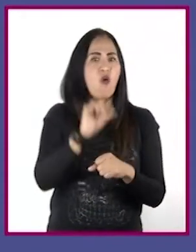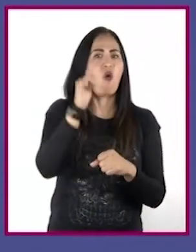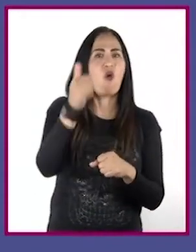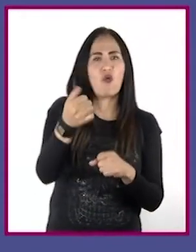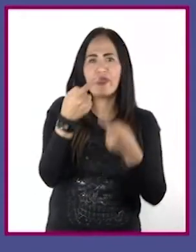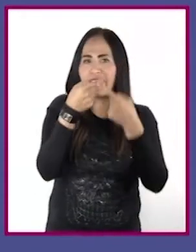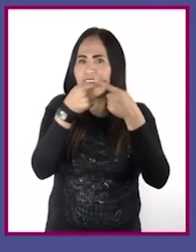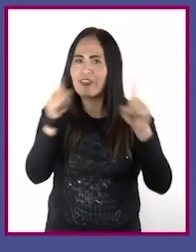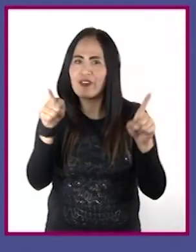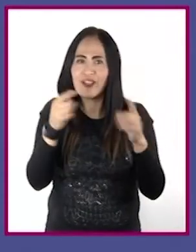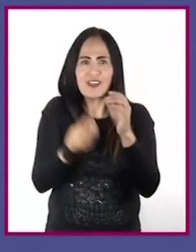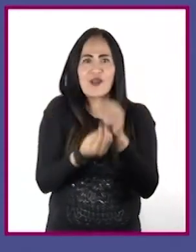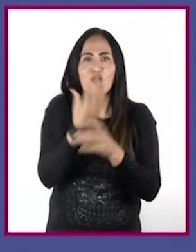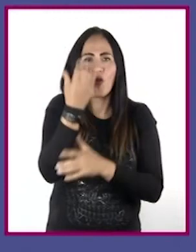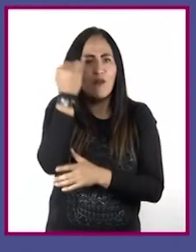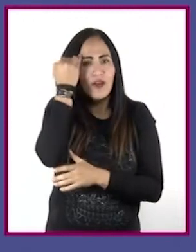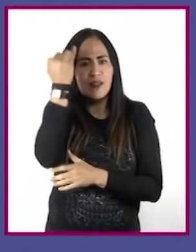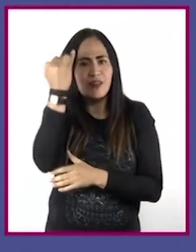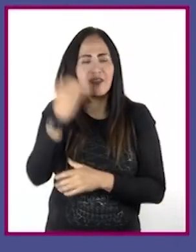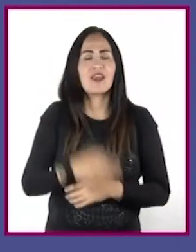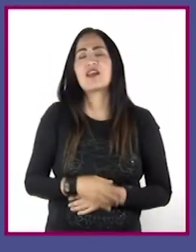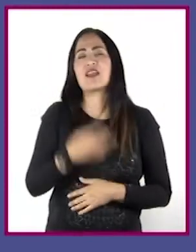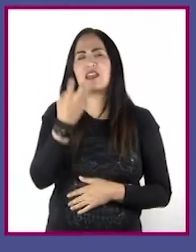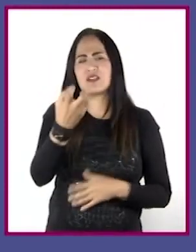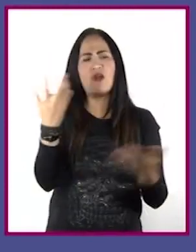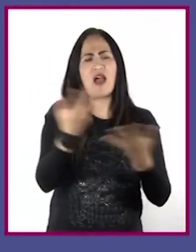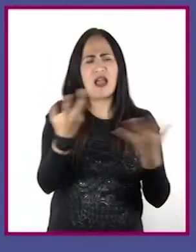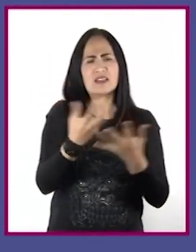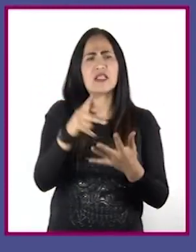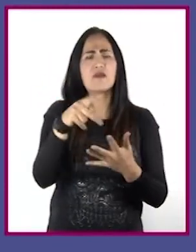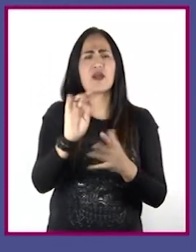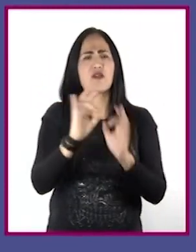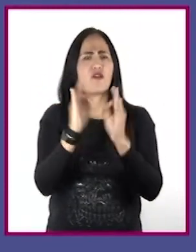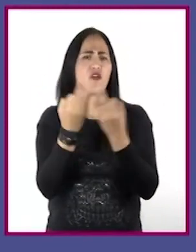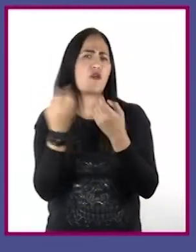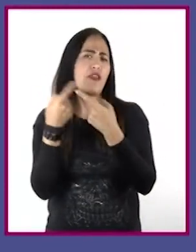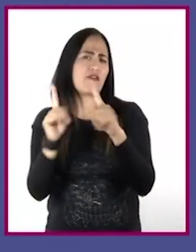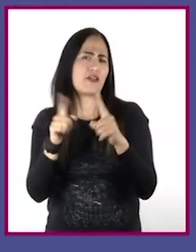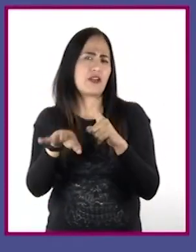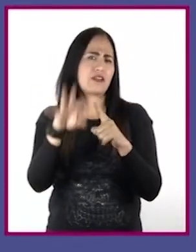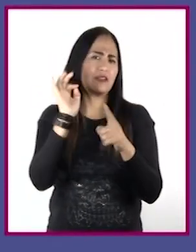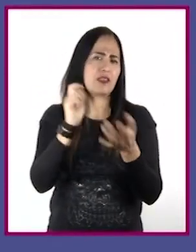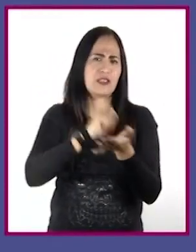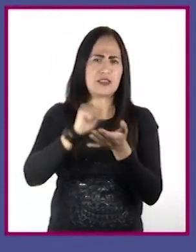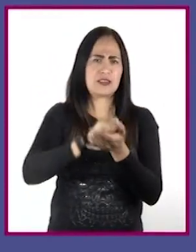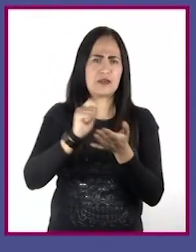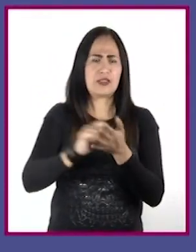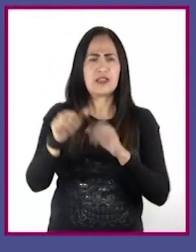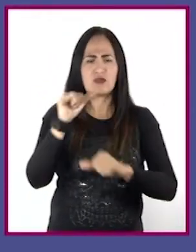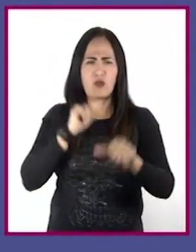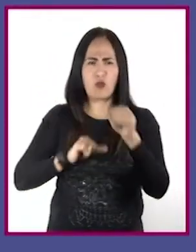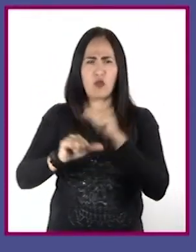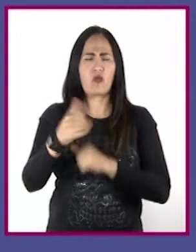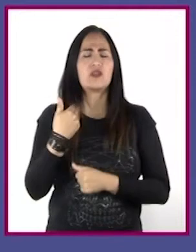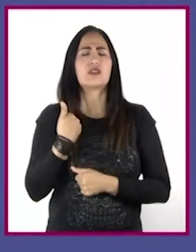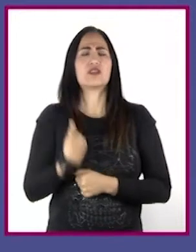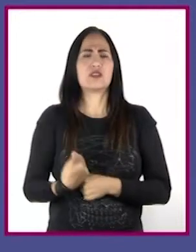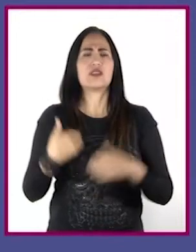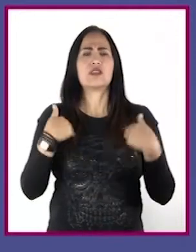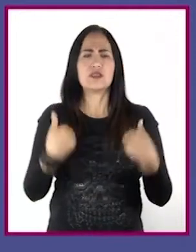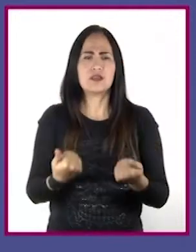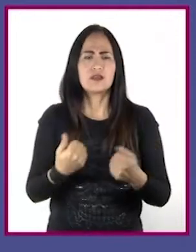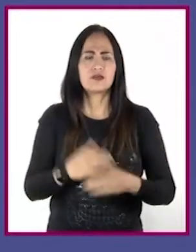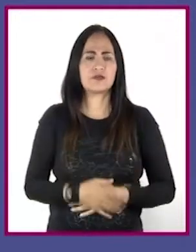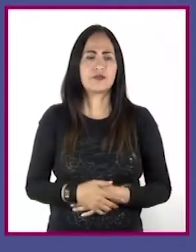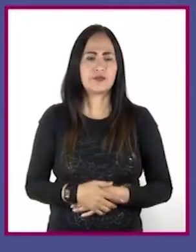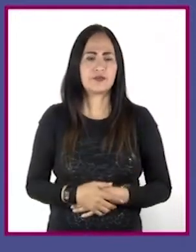permite contemplar los mismos hechos de formas distintas y da la posibilidad de ponerse en el lugar del otro. En este